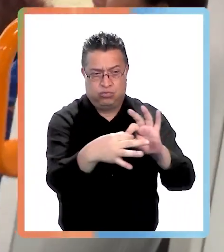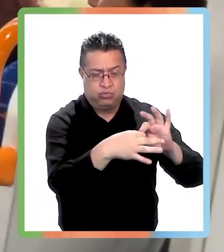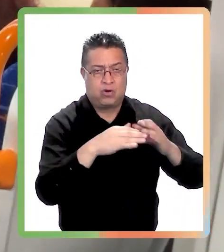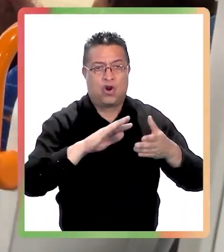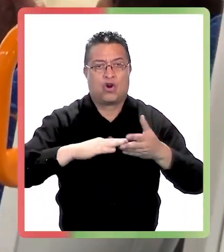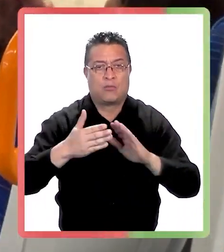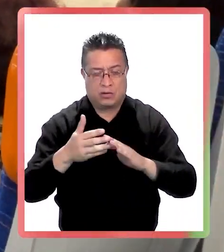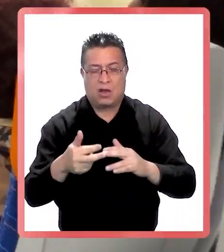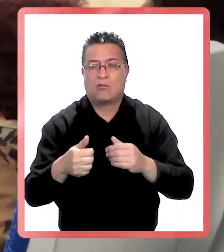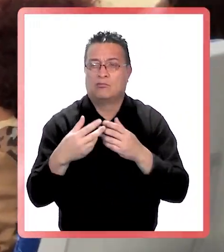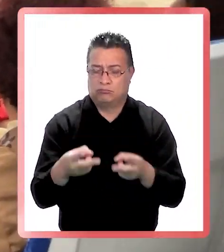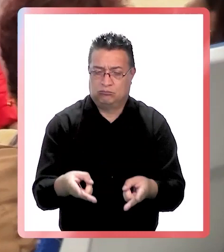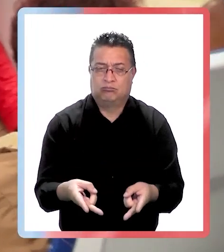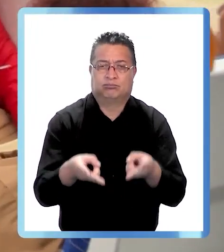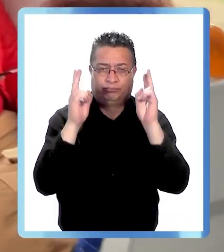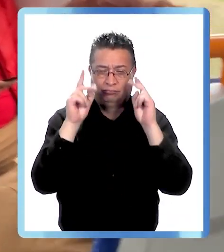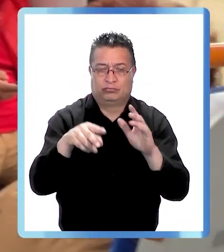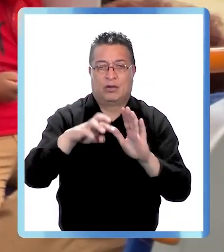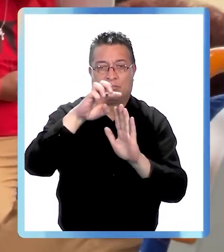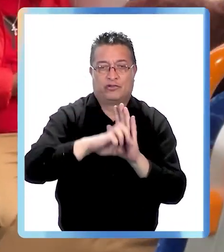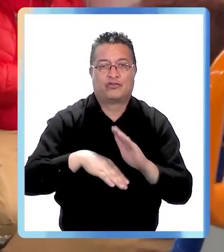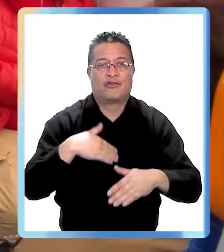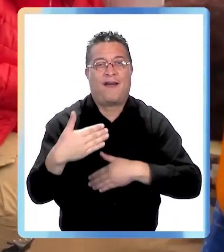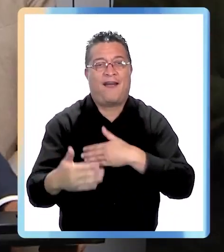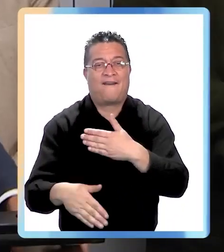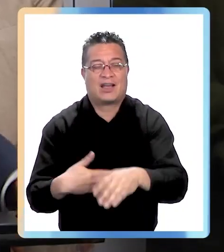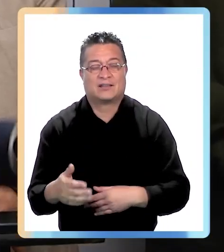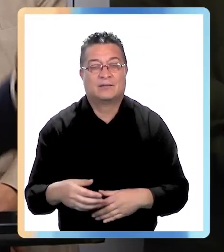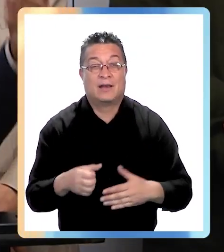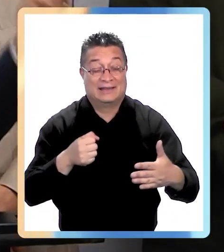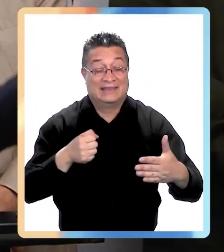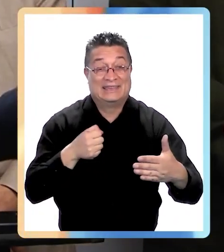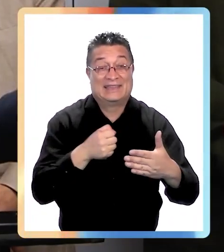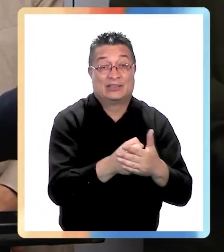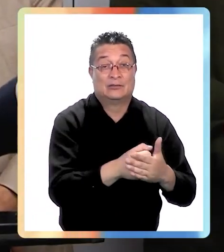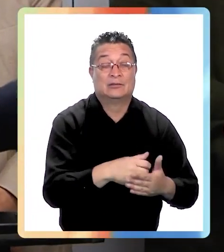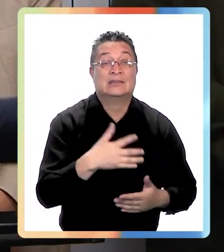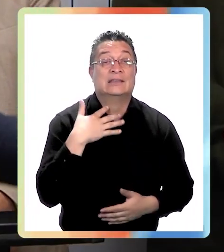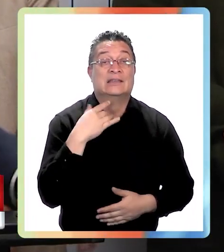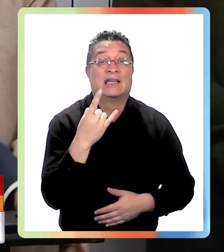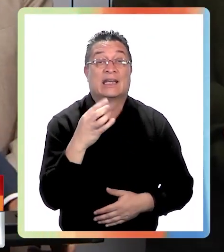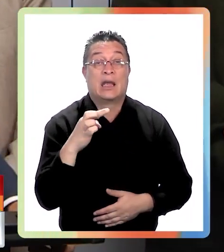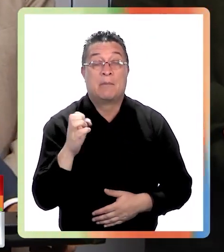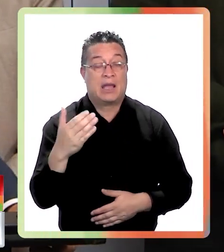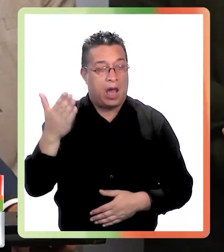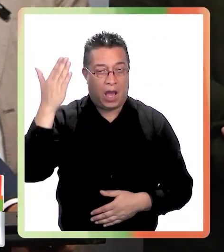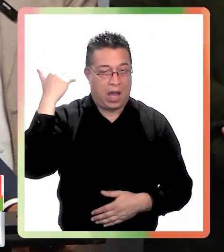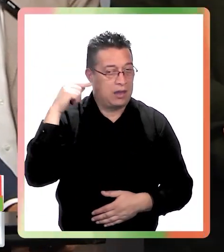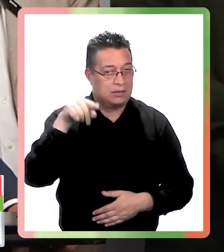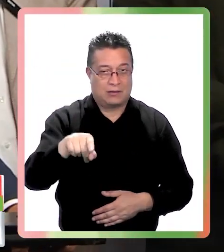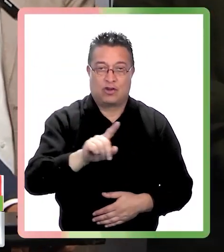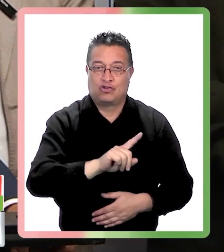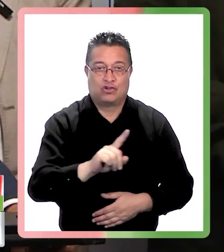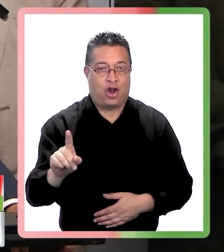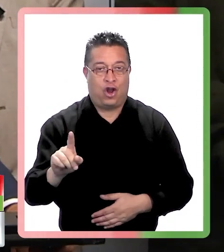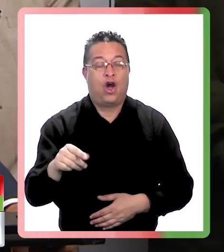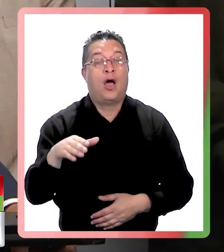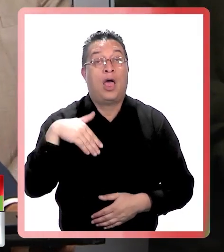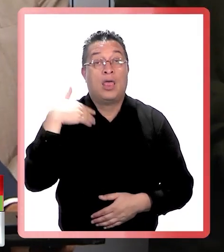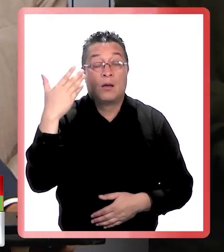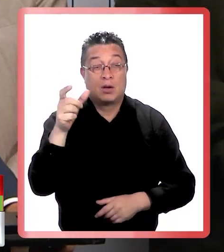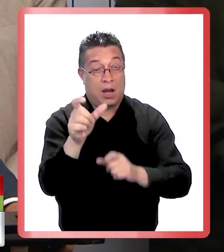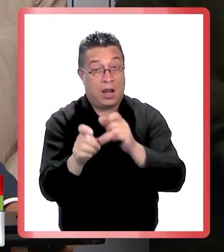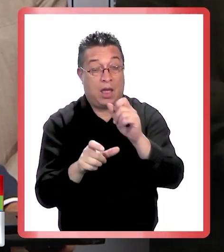comunidad y presión que permitió que este proyecto avance. La estación Quepe no estaba originalmente, pero después de que